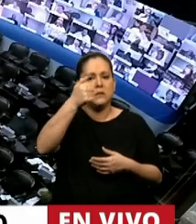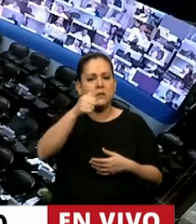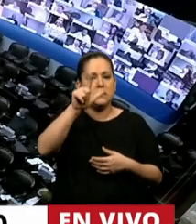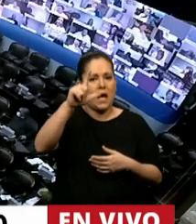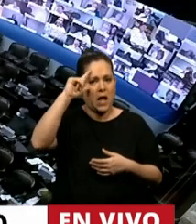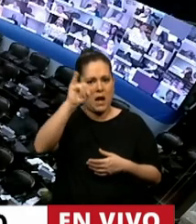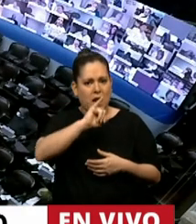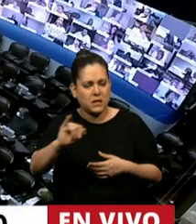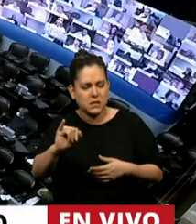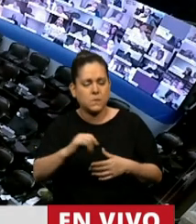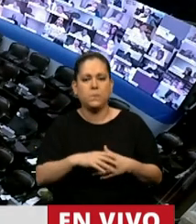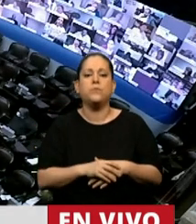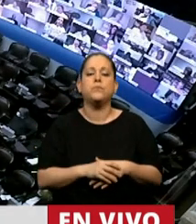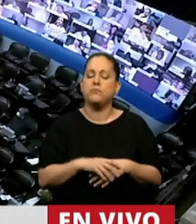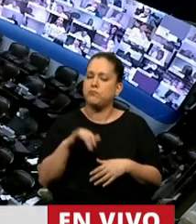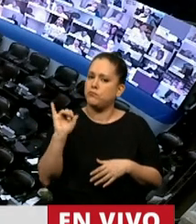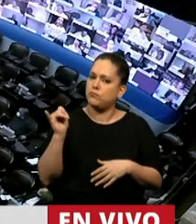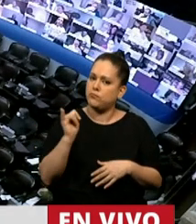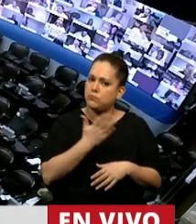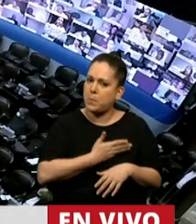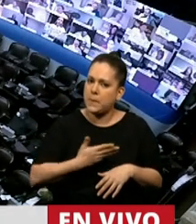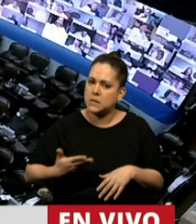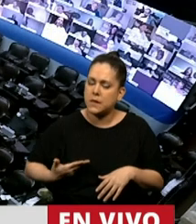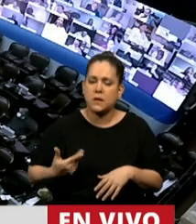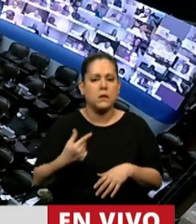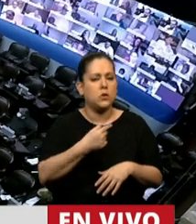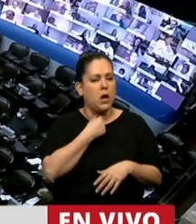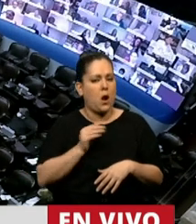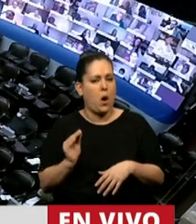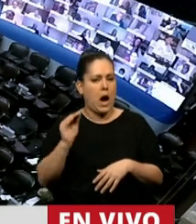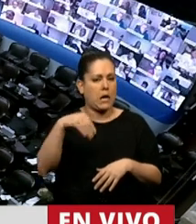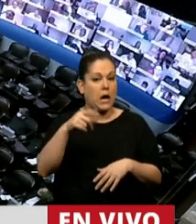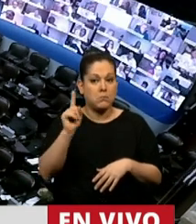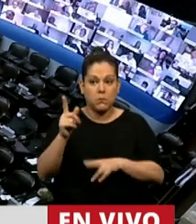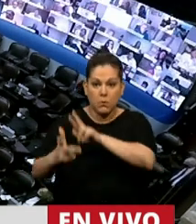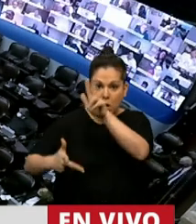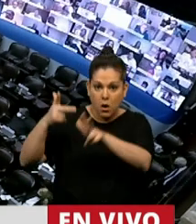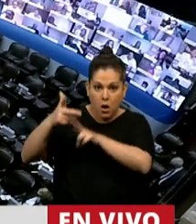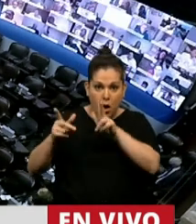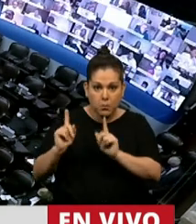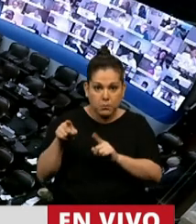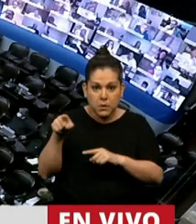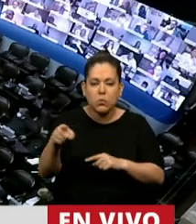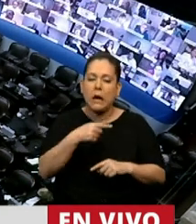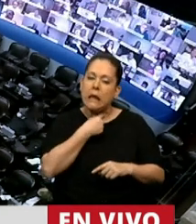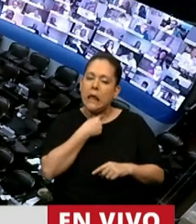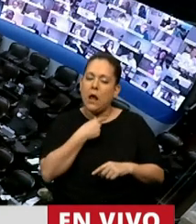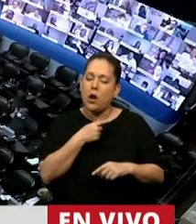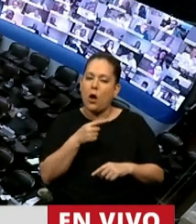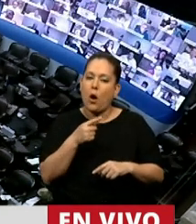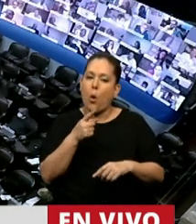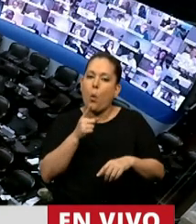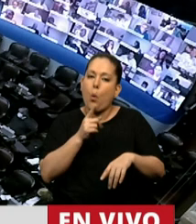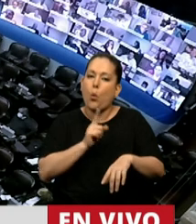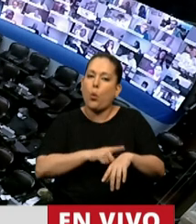sí presidente Me parece que yo le agregaría lo que usted está proponiendo que le pongamos un plazo